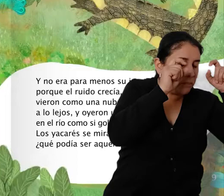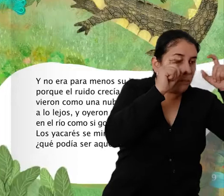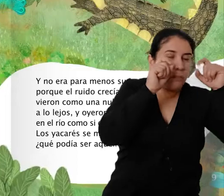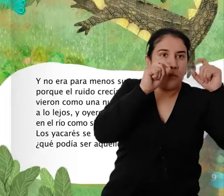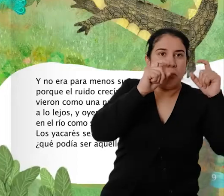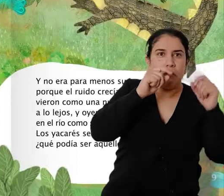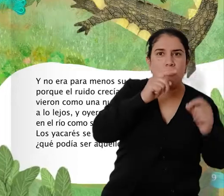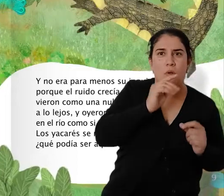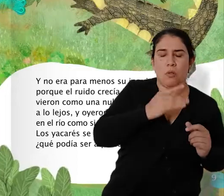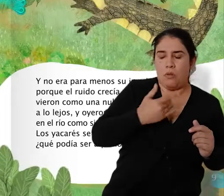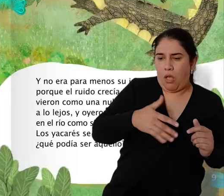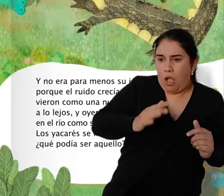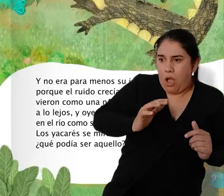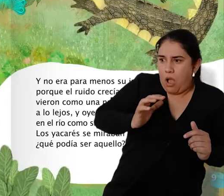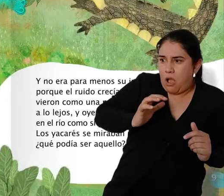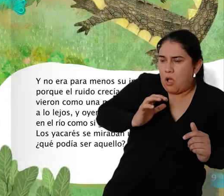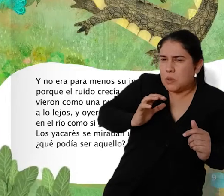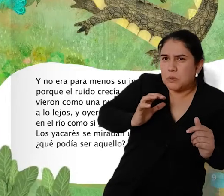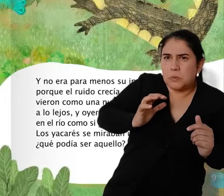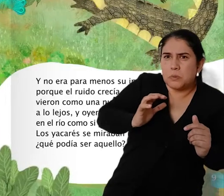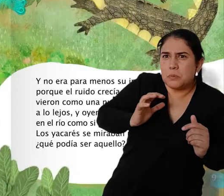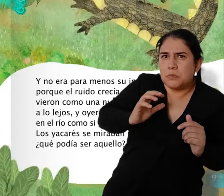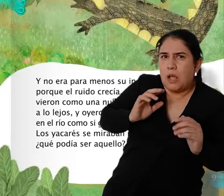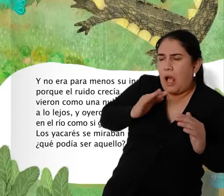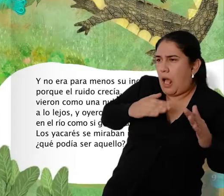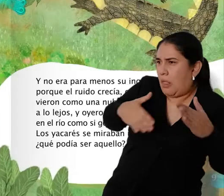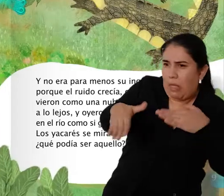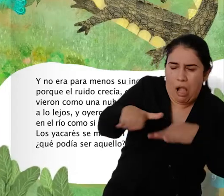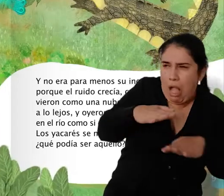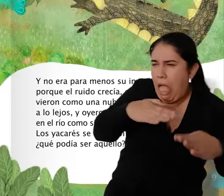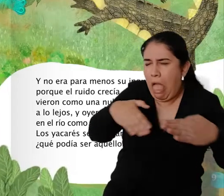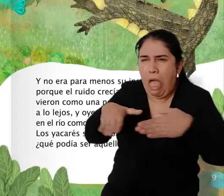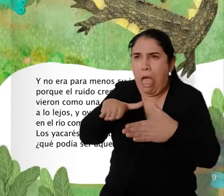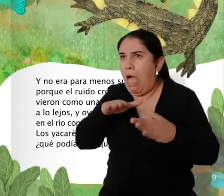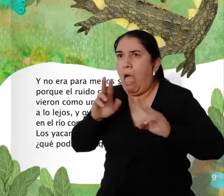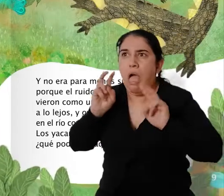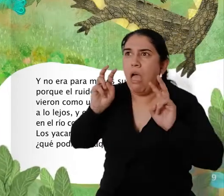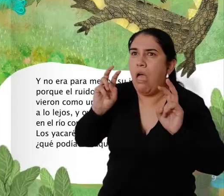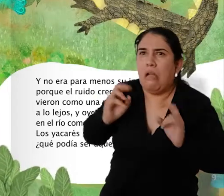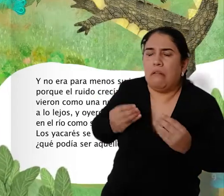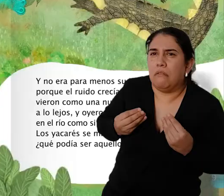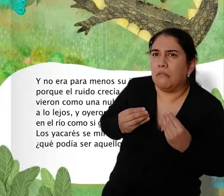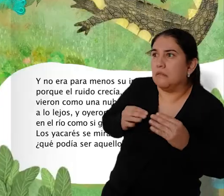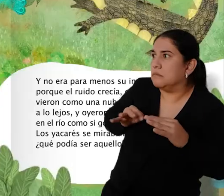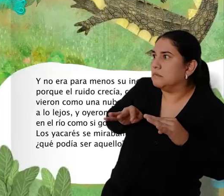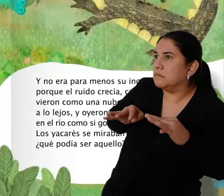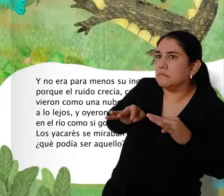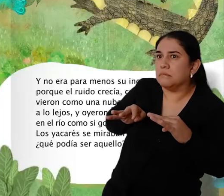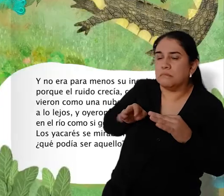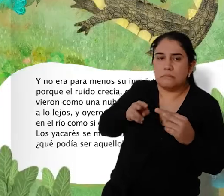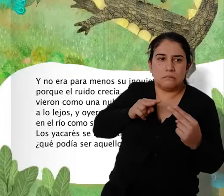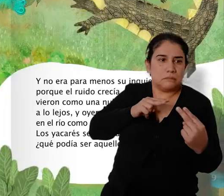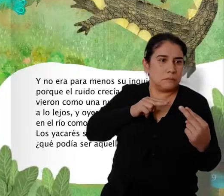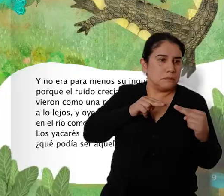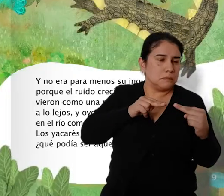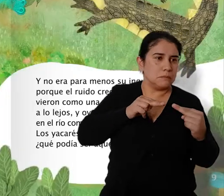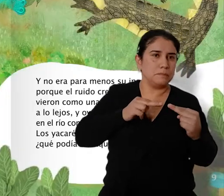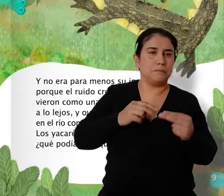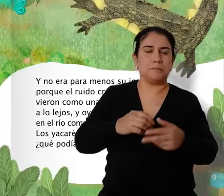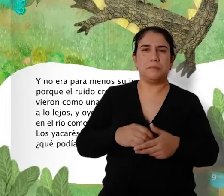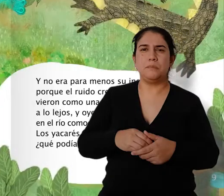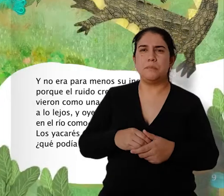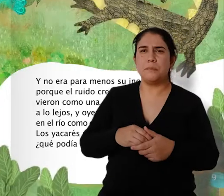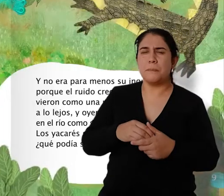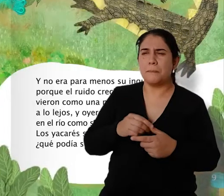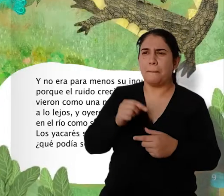asustaron y corrían de un lado para otro con la cola levantada. Y no era para menos su inquietud, porque el